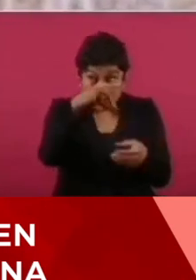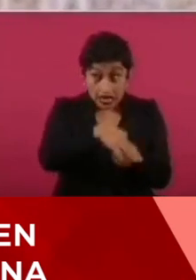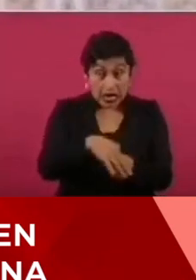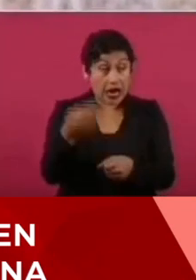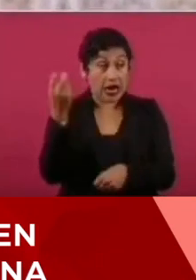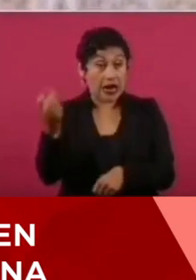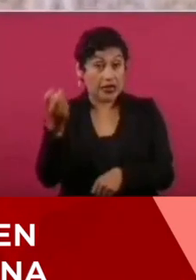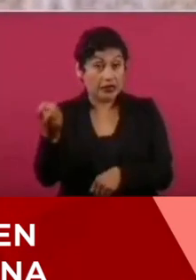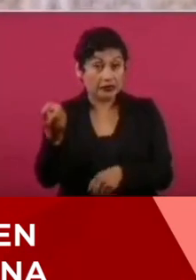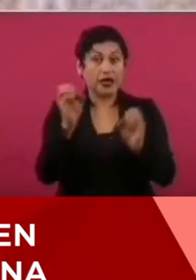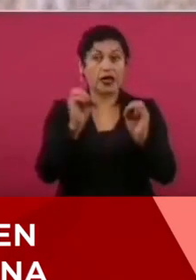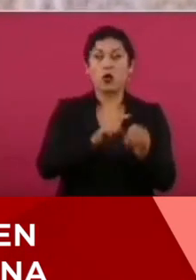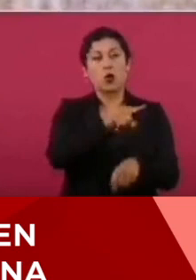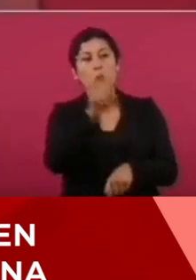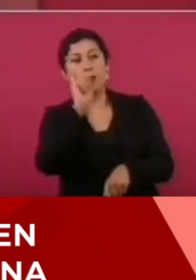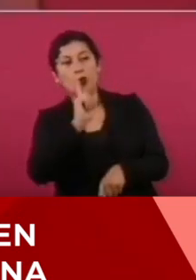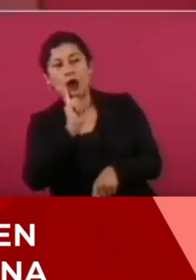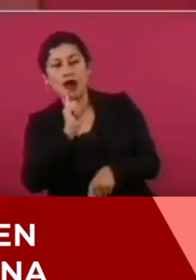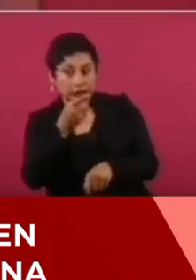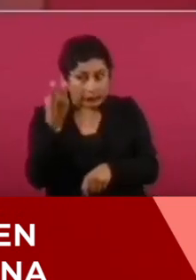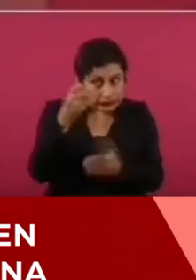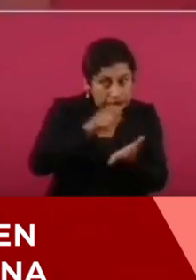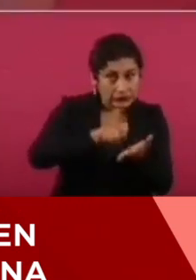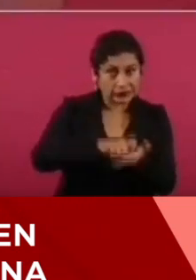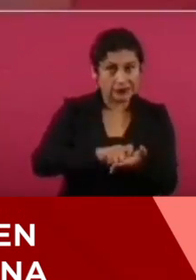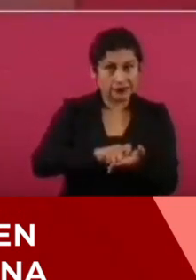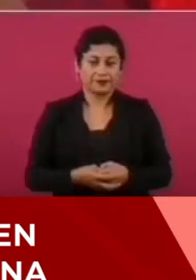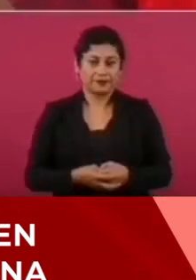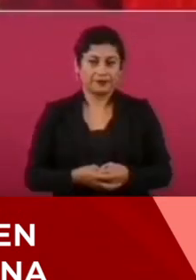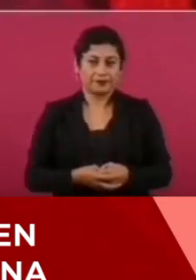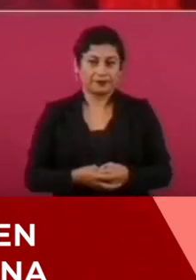o por esta compañera. No, tú,